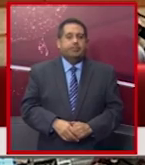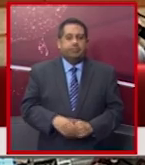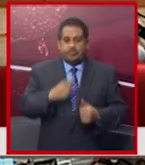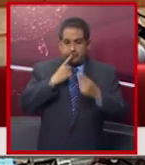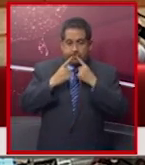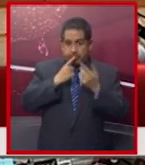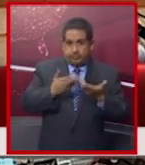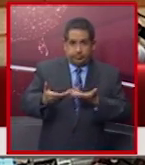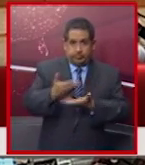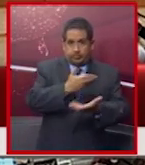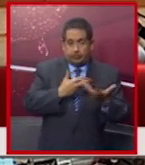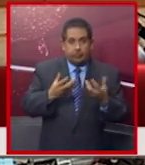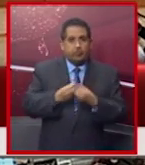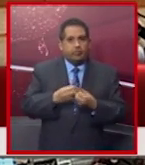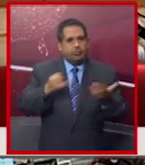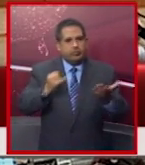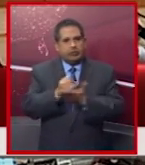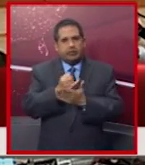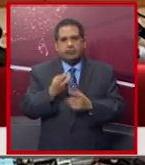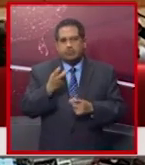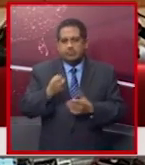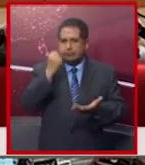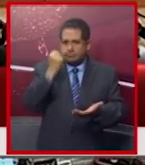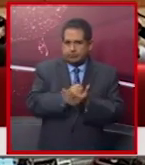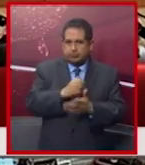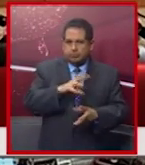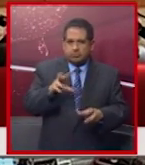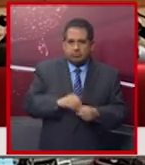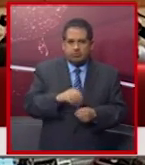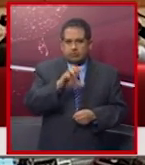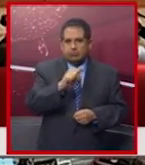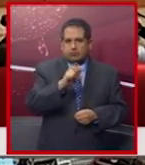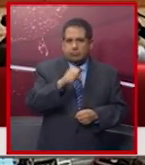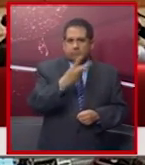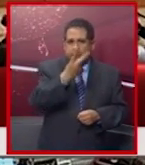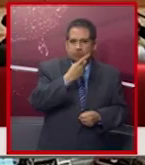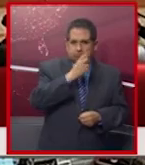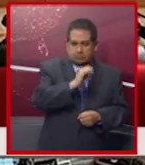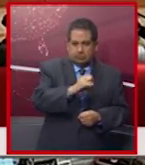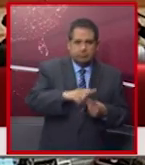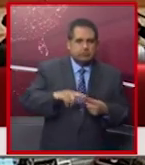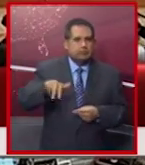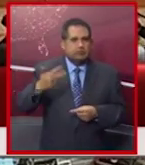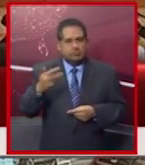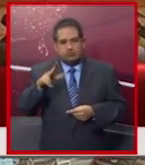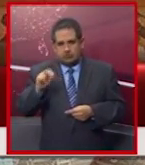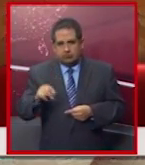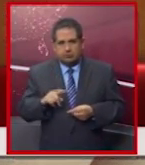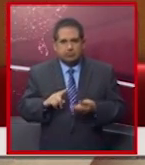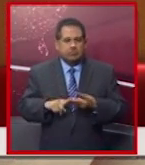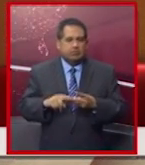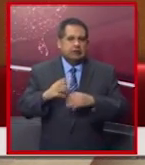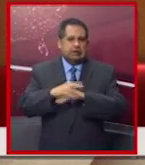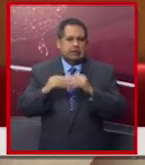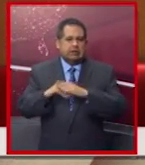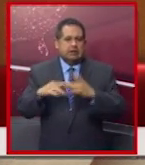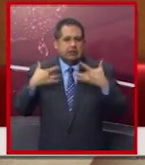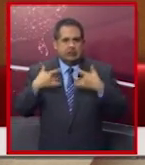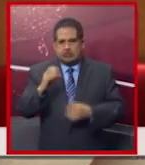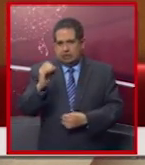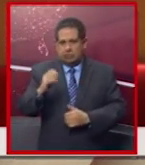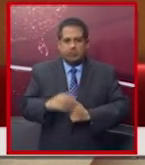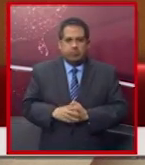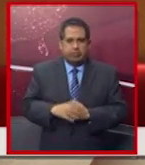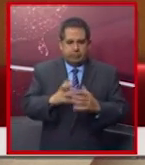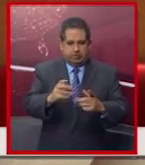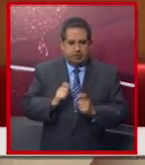Luego de la discusión en lo general del dictamen, este quedó avalado finalmente con 62 votos a favor, 13 en contra y ninguna abstención. Se turnó